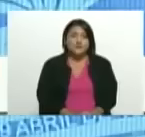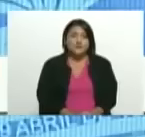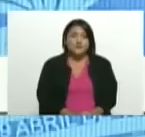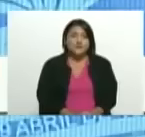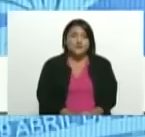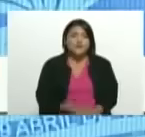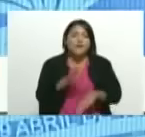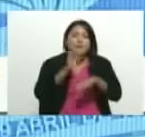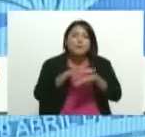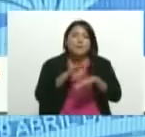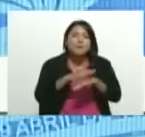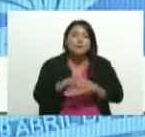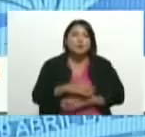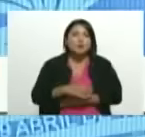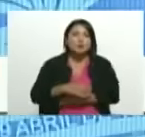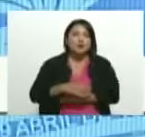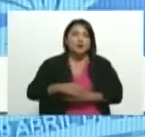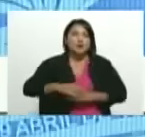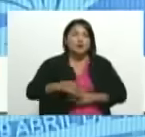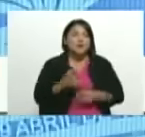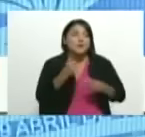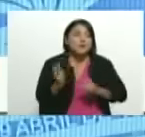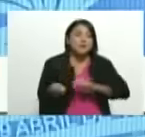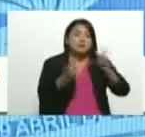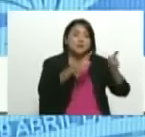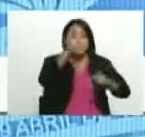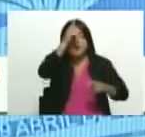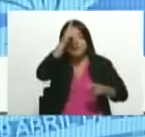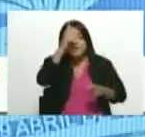Por un cargo de profesor en Alemania.